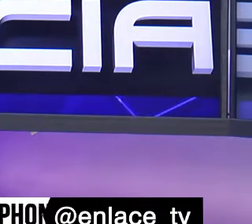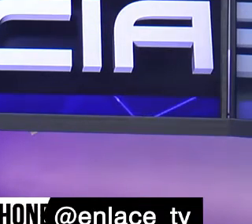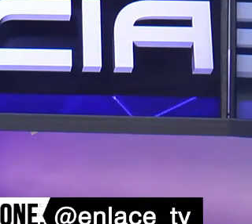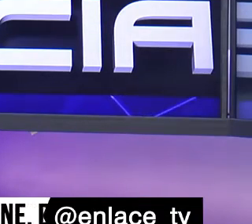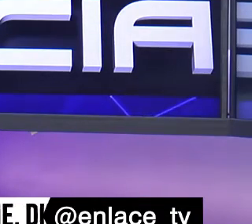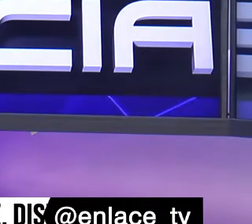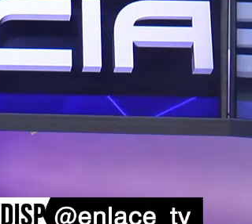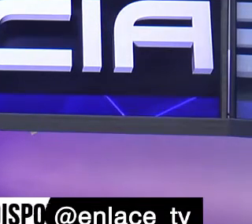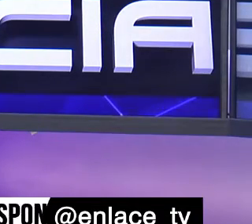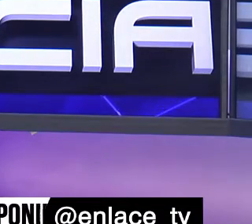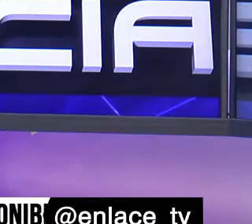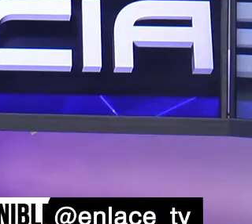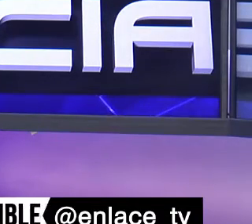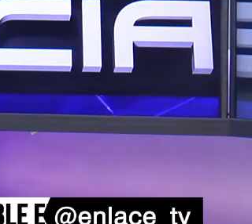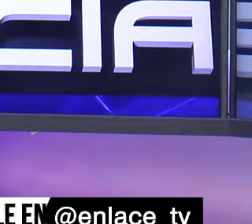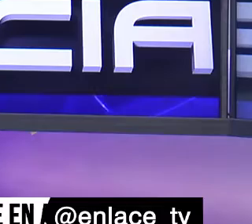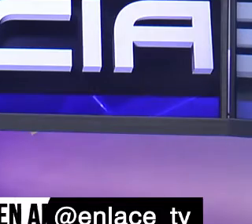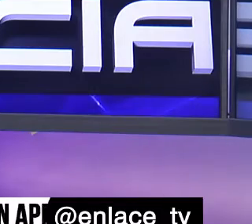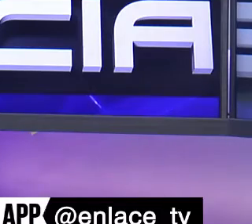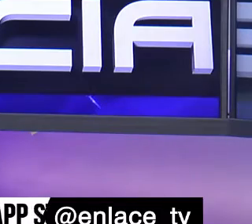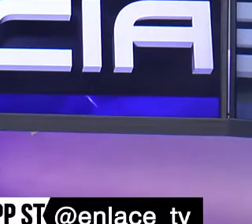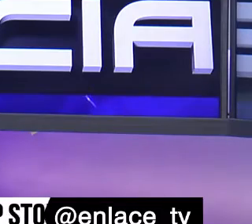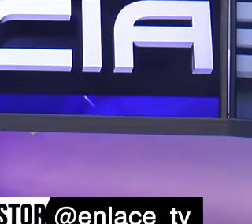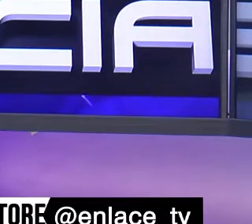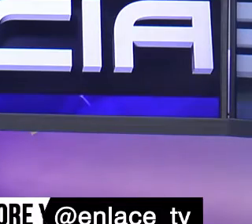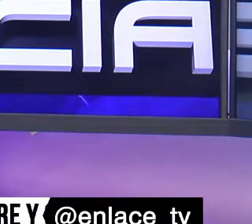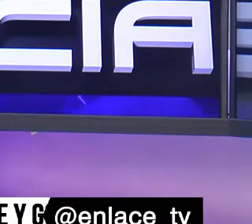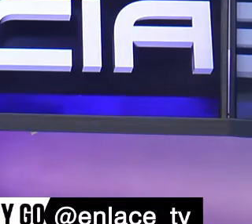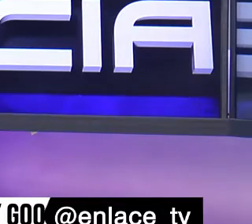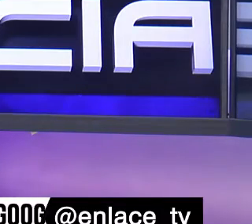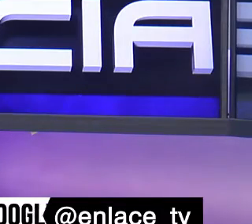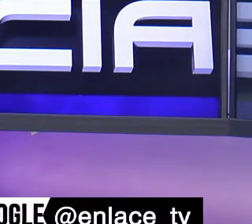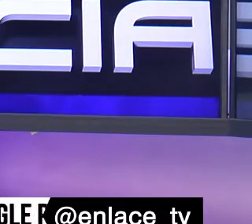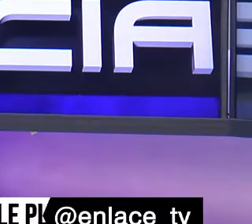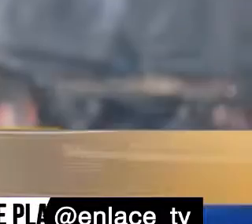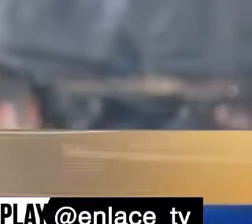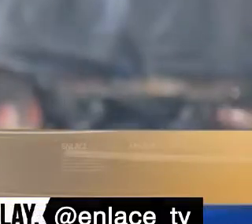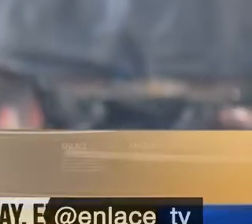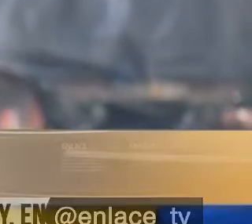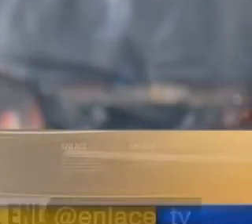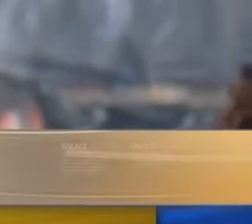importantes ocurridos en las últimas horas. A continuación, conozcamos los titulares.